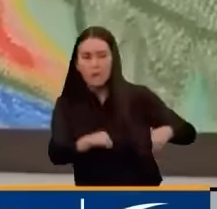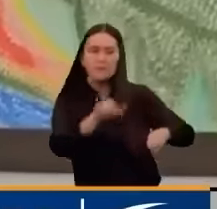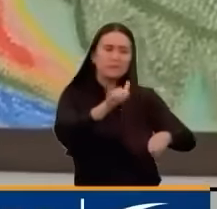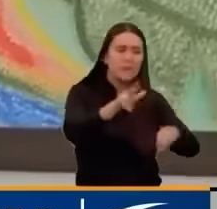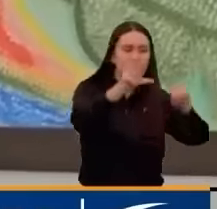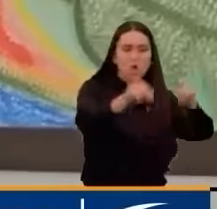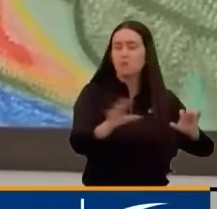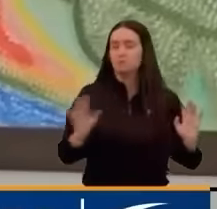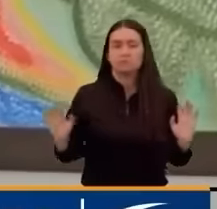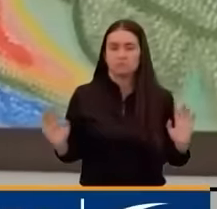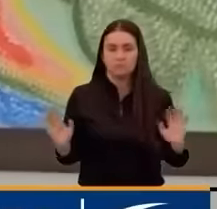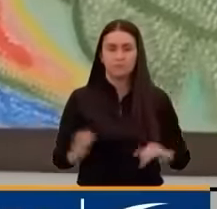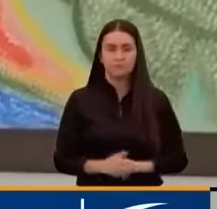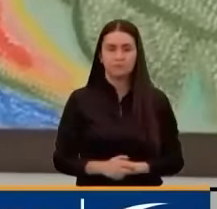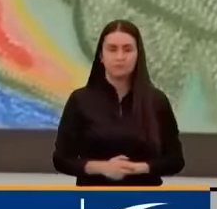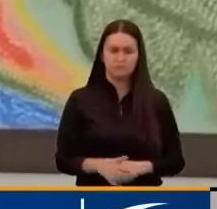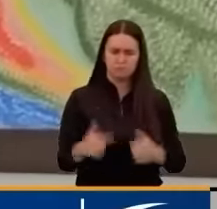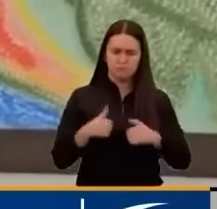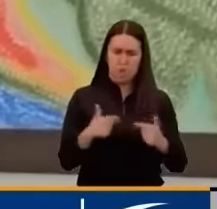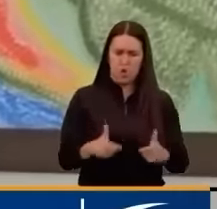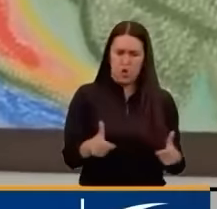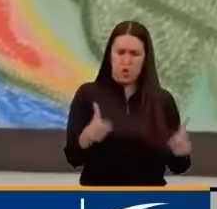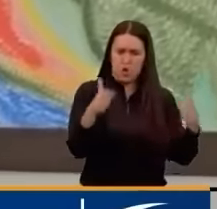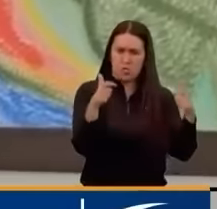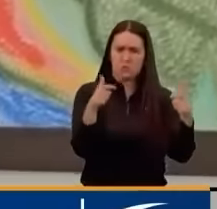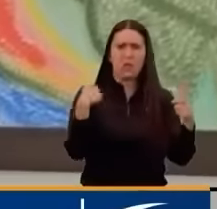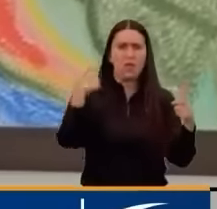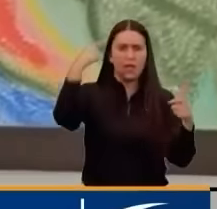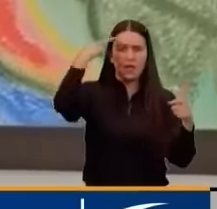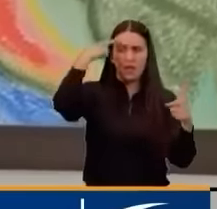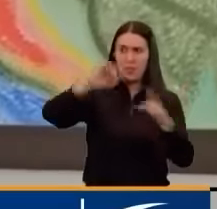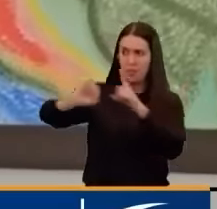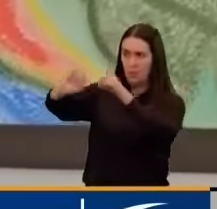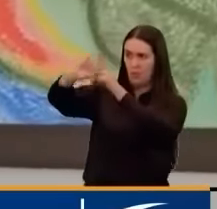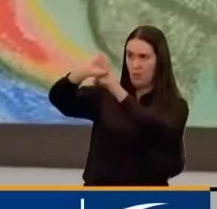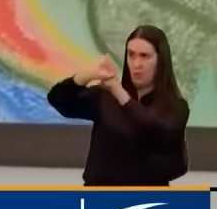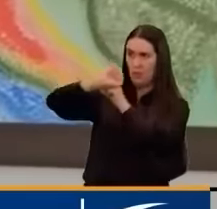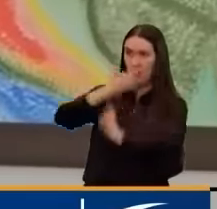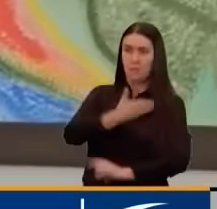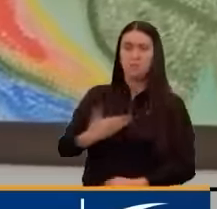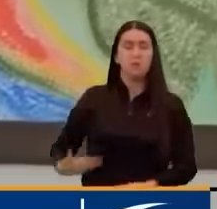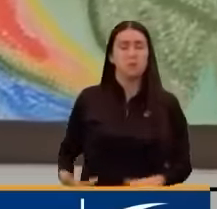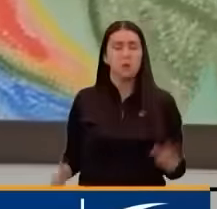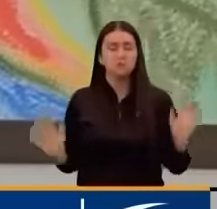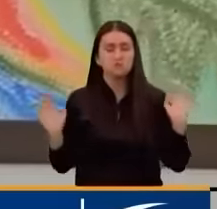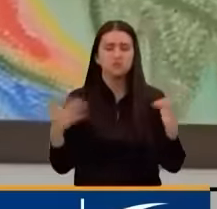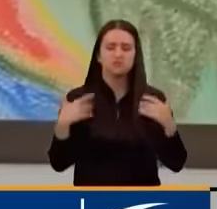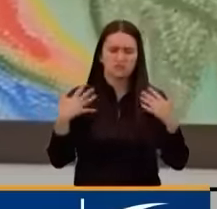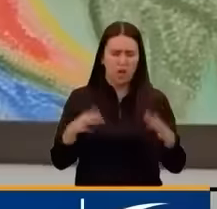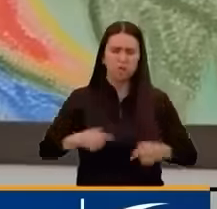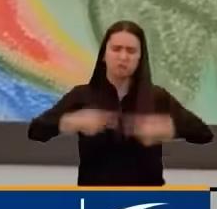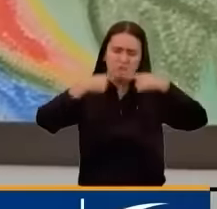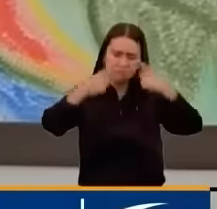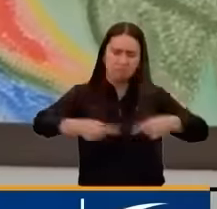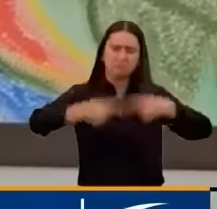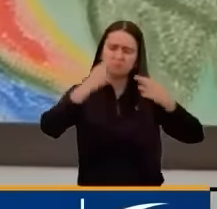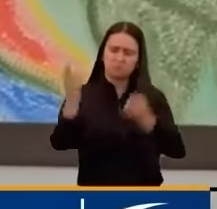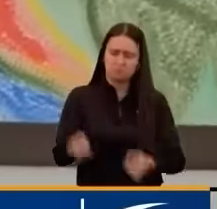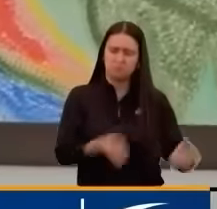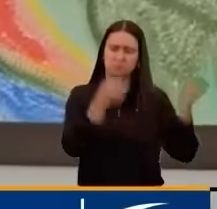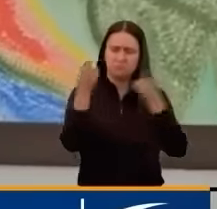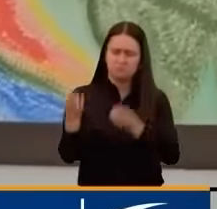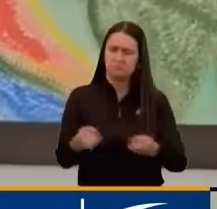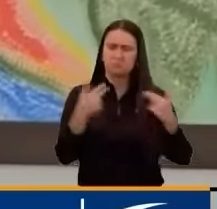Al Congreso no le pesa una soga en el cuello del presidencialismo. Lo hemos dicho muchas veces y